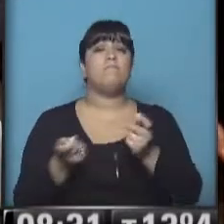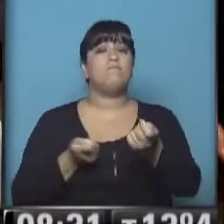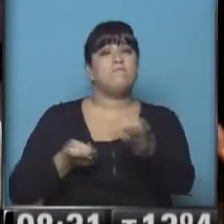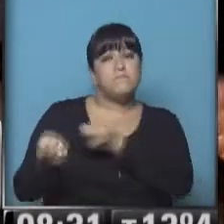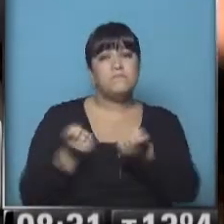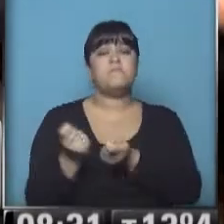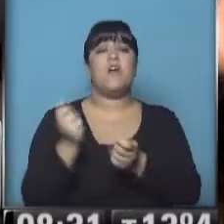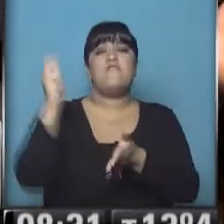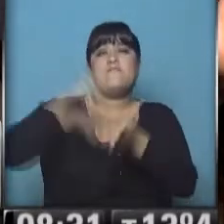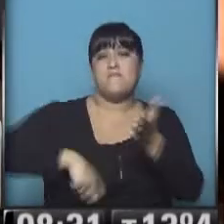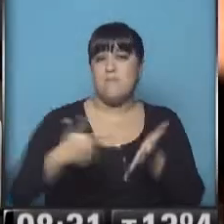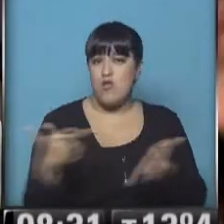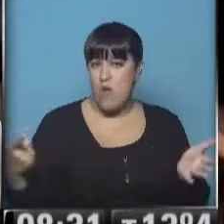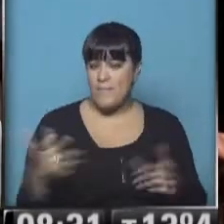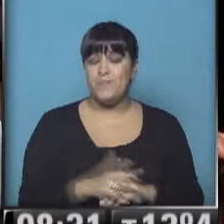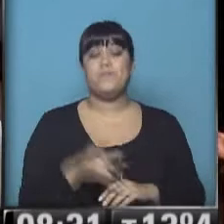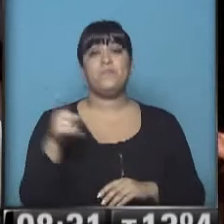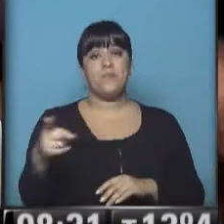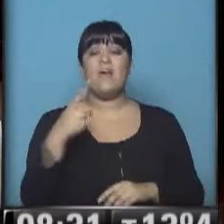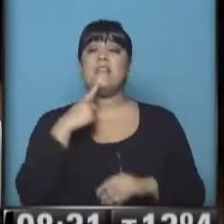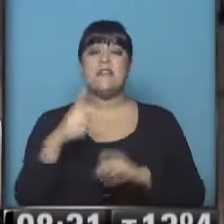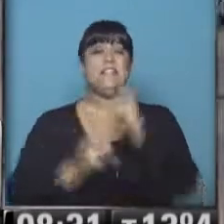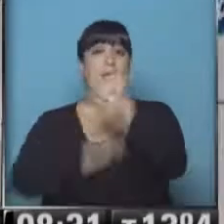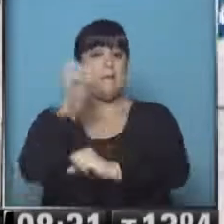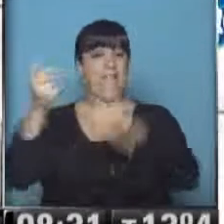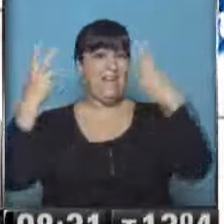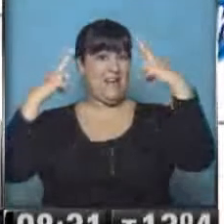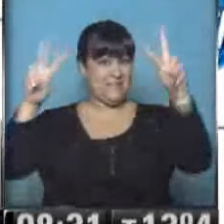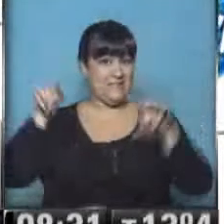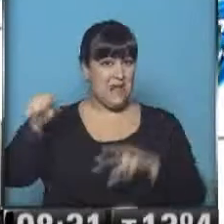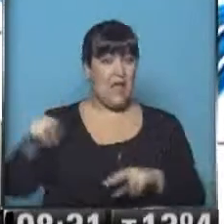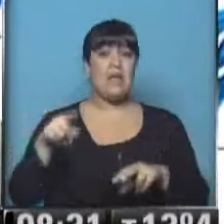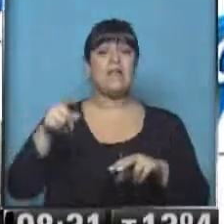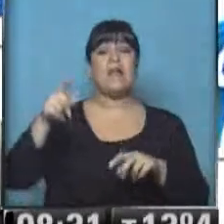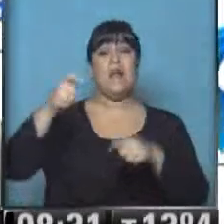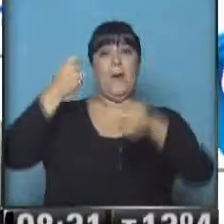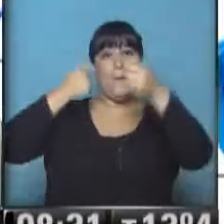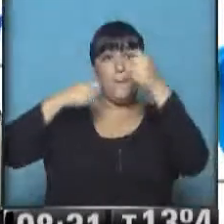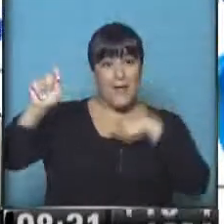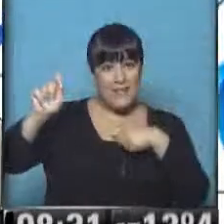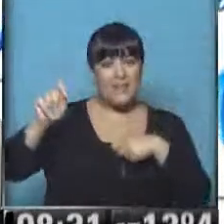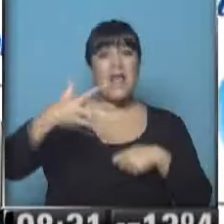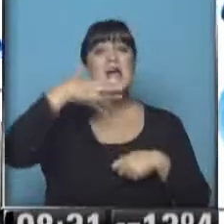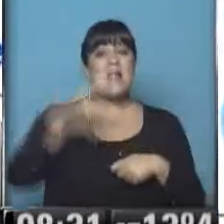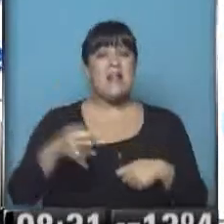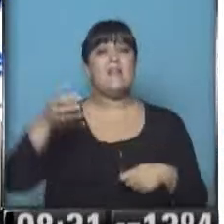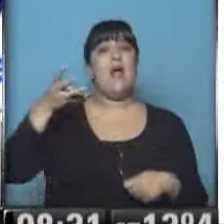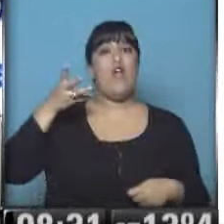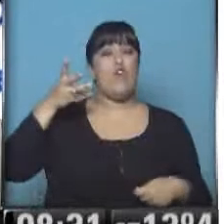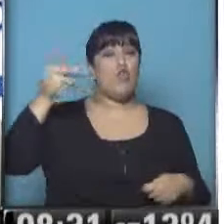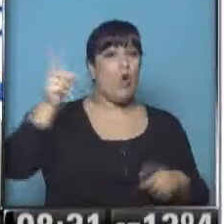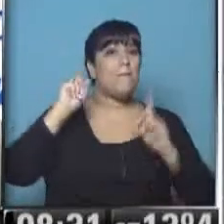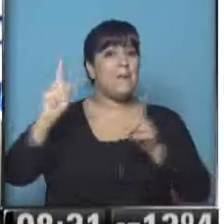intrafirma decir cuando una empresa multinacional en la argentina importa un producto generalmente lo hace comprando se lo a una filial de la